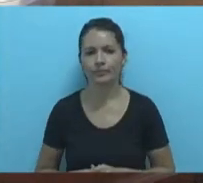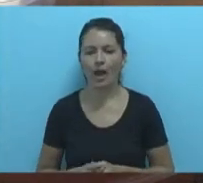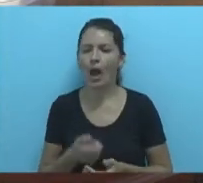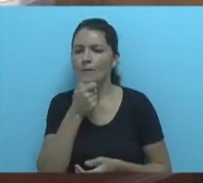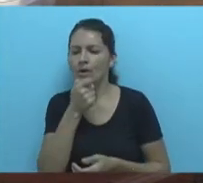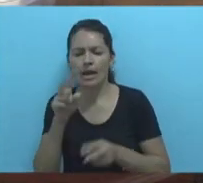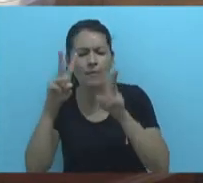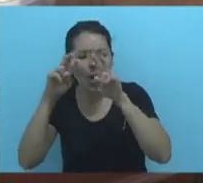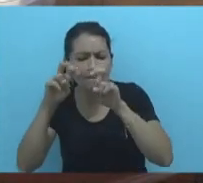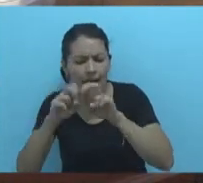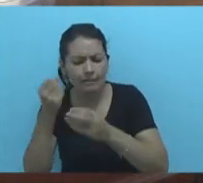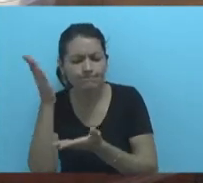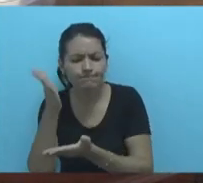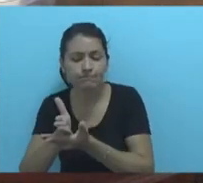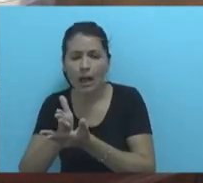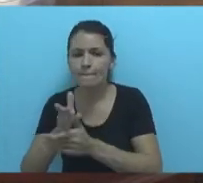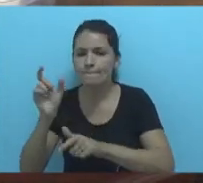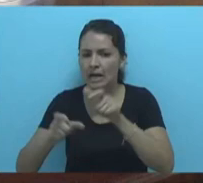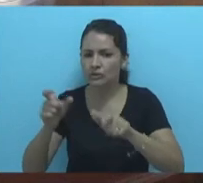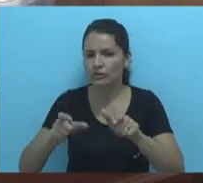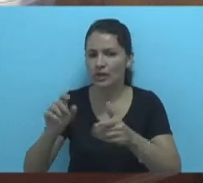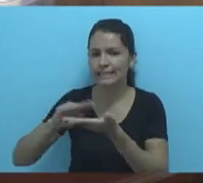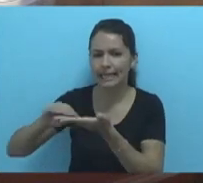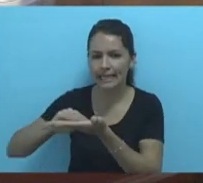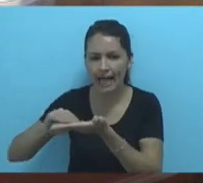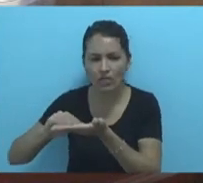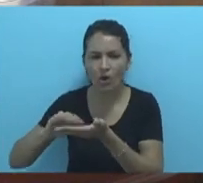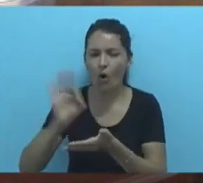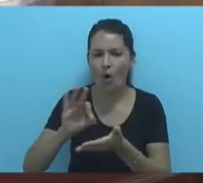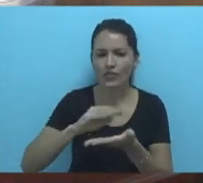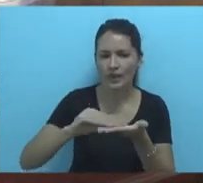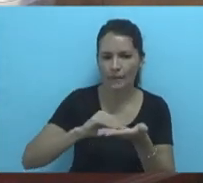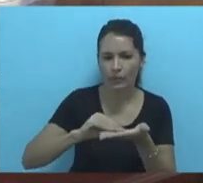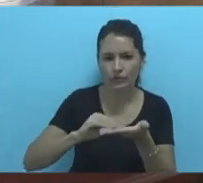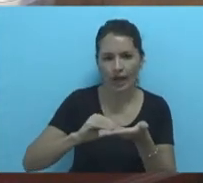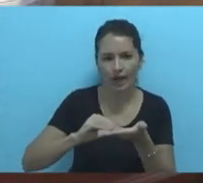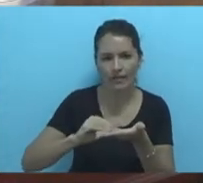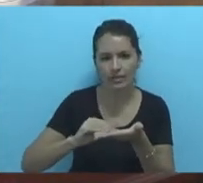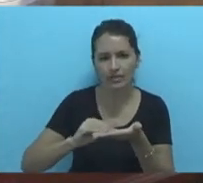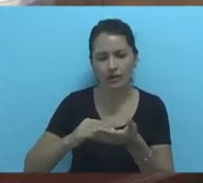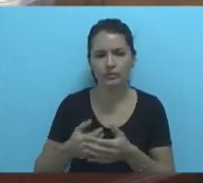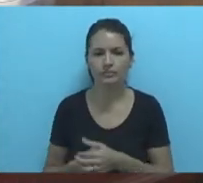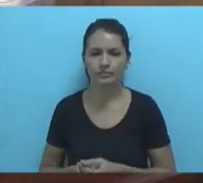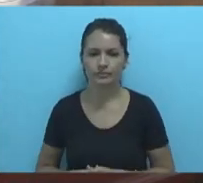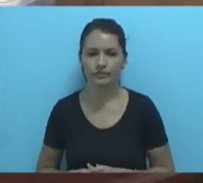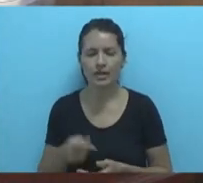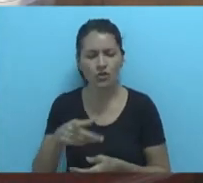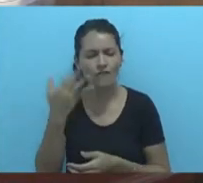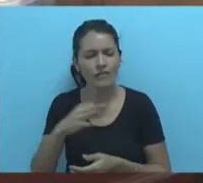investiguen y sancionen a quienes por su especial condición de funcionarios públicos tienen el deber de cumplir la